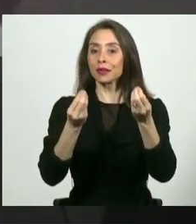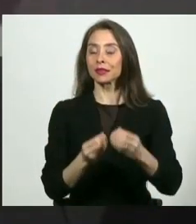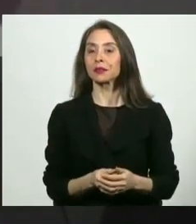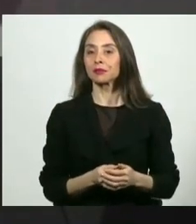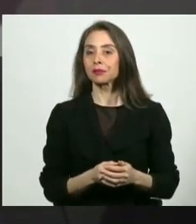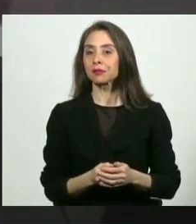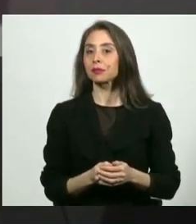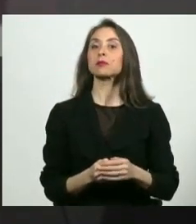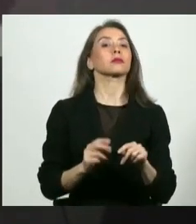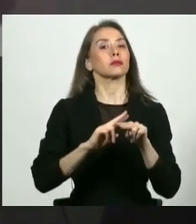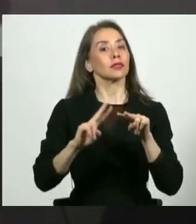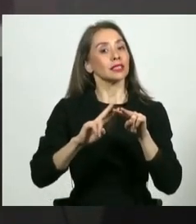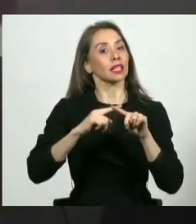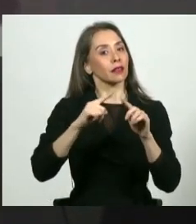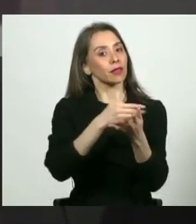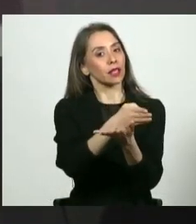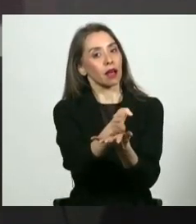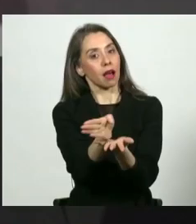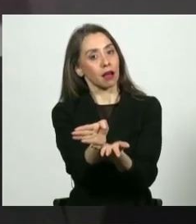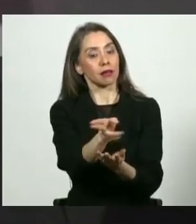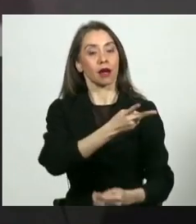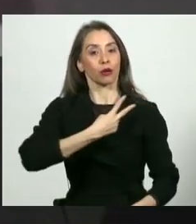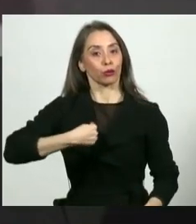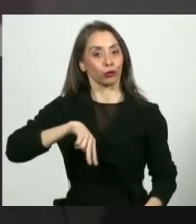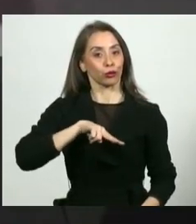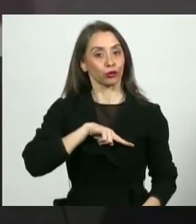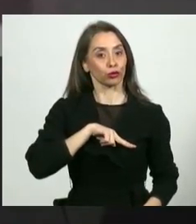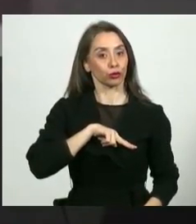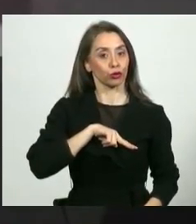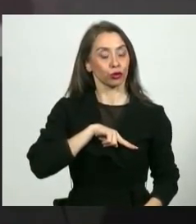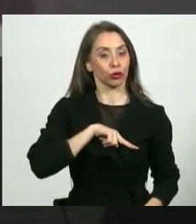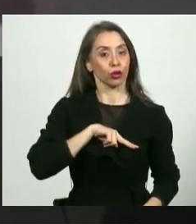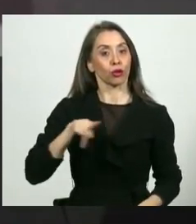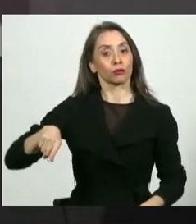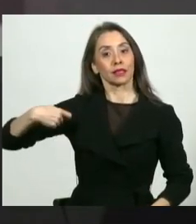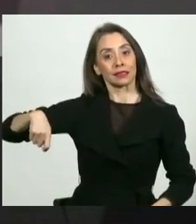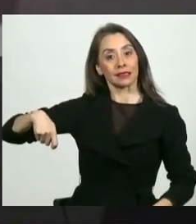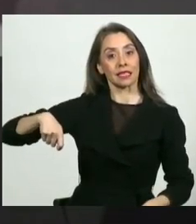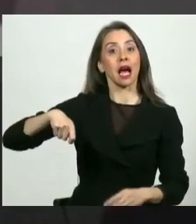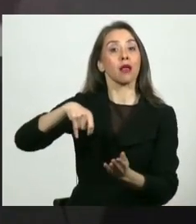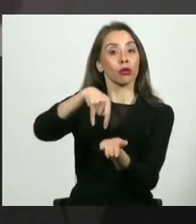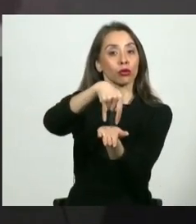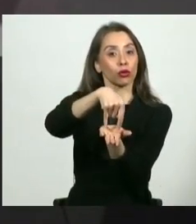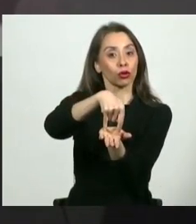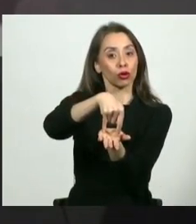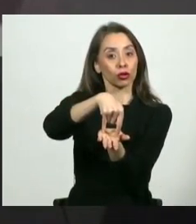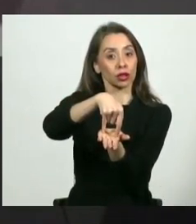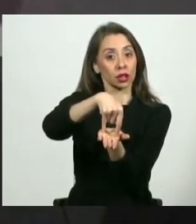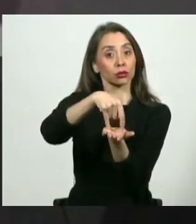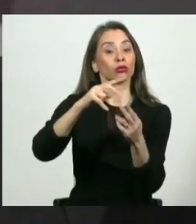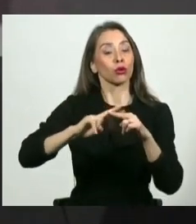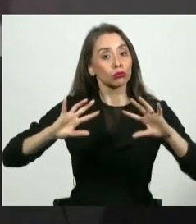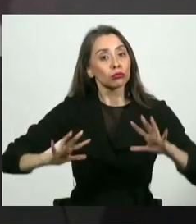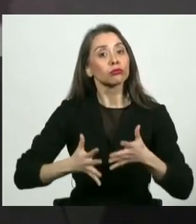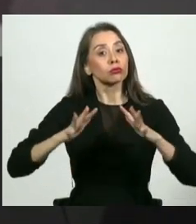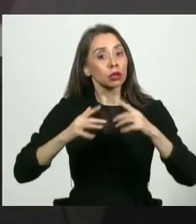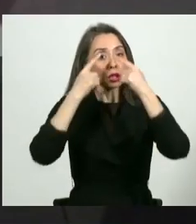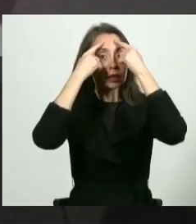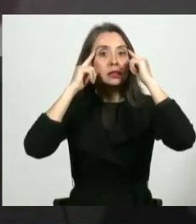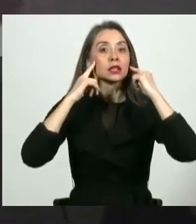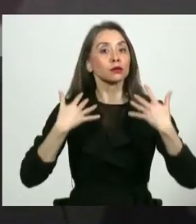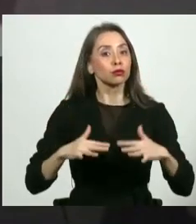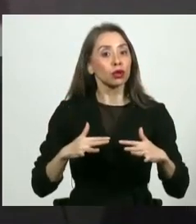Esto tiene que hacerse en distintos planos. En lo que corresponde a nosotros, desde el punto de vista del Senado, del Congreso, hemos hecho un esfuerzo